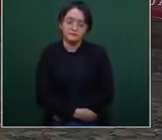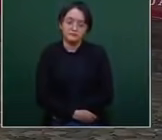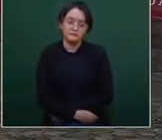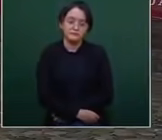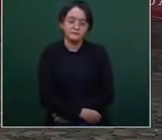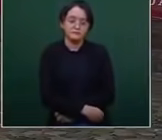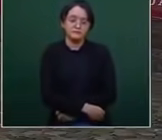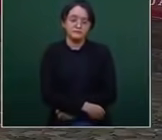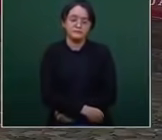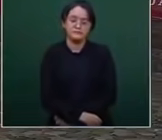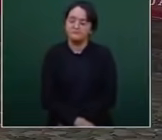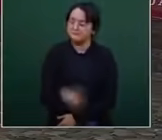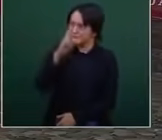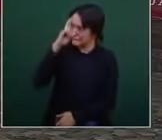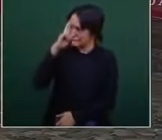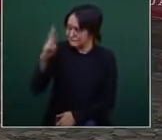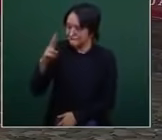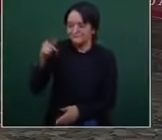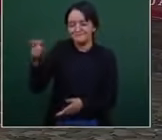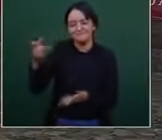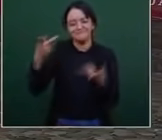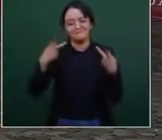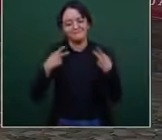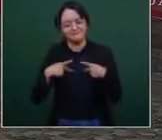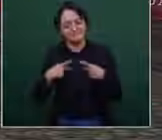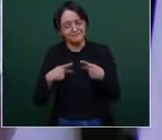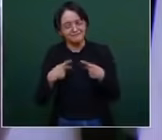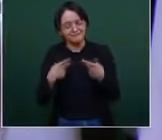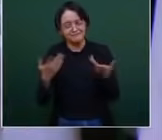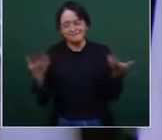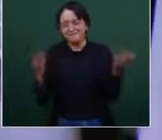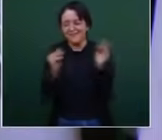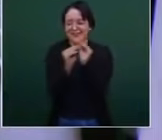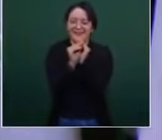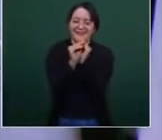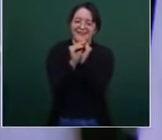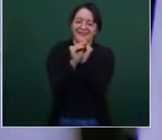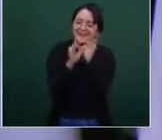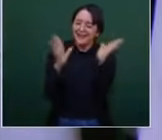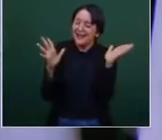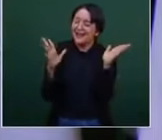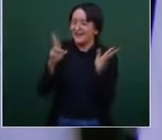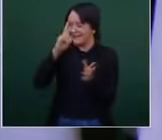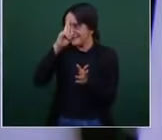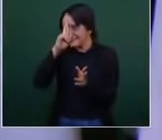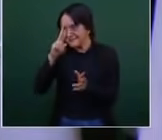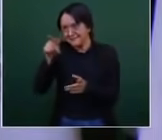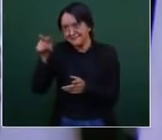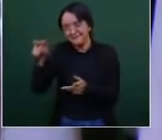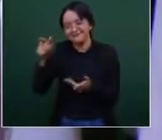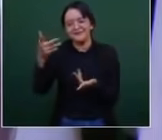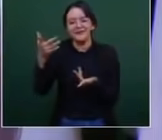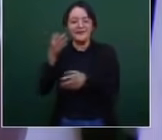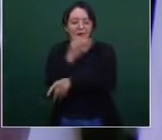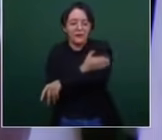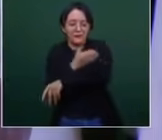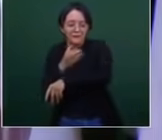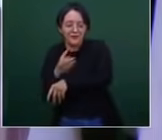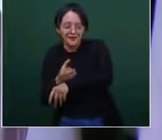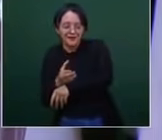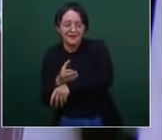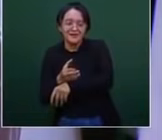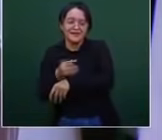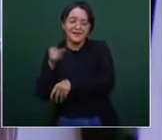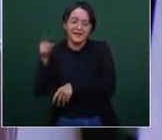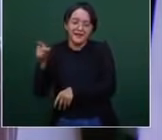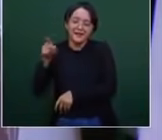reconocer aquí a nuestro paisano, faltaba más también veracruzano, el almirante